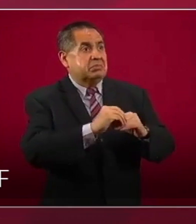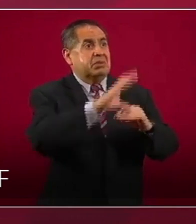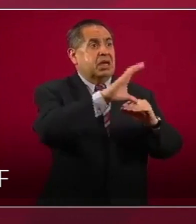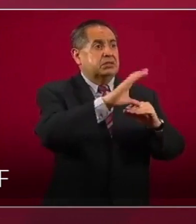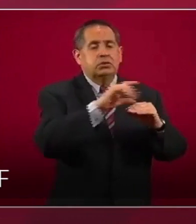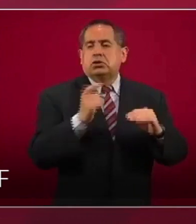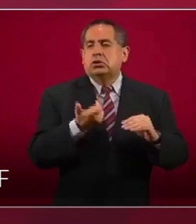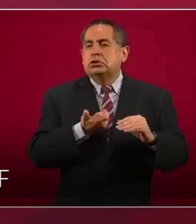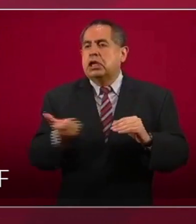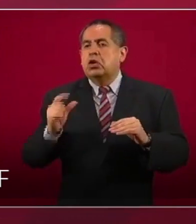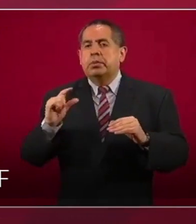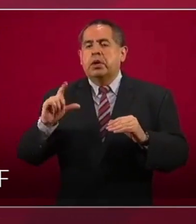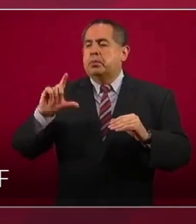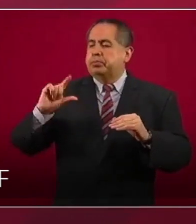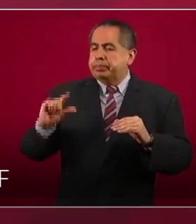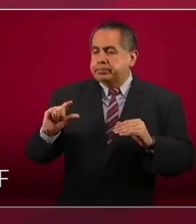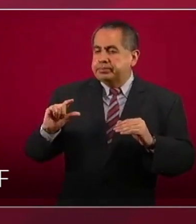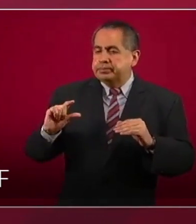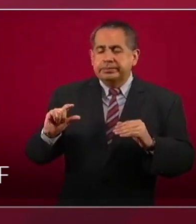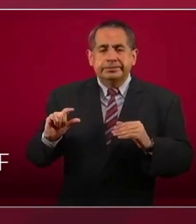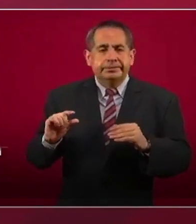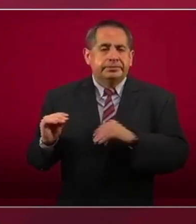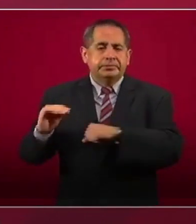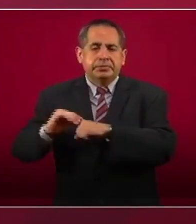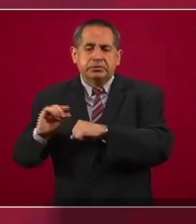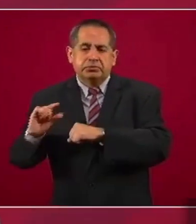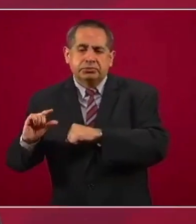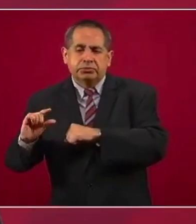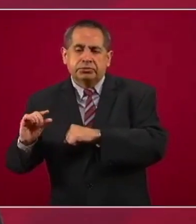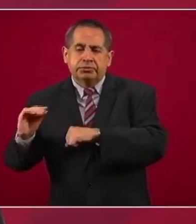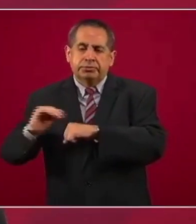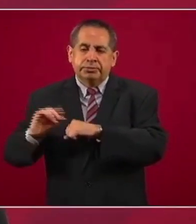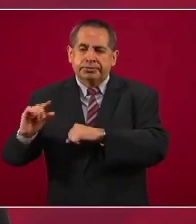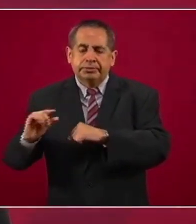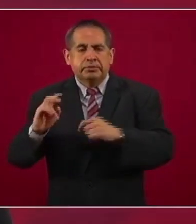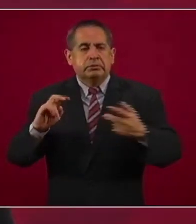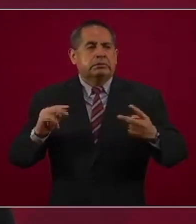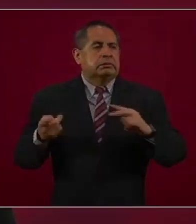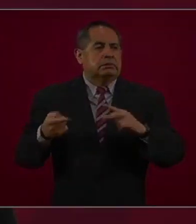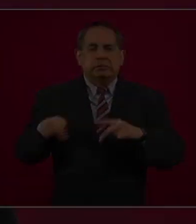Por eso el deterioro del salario.